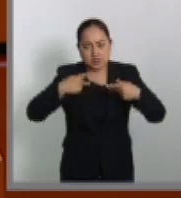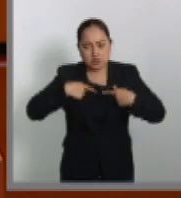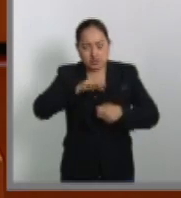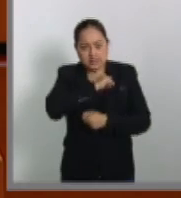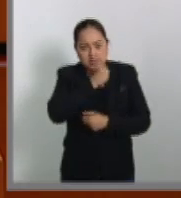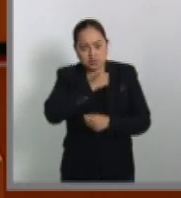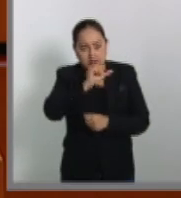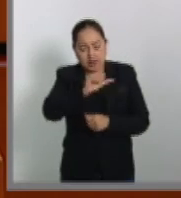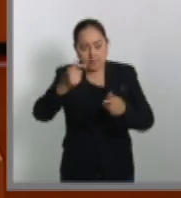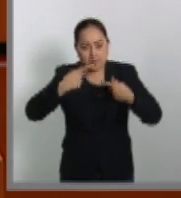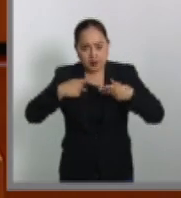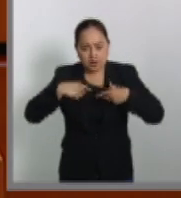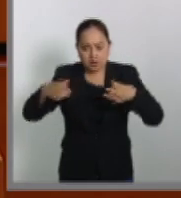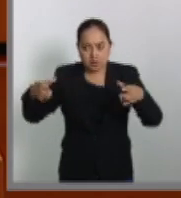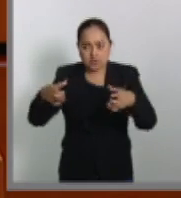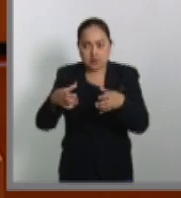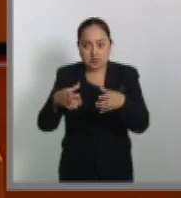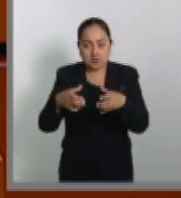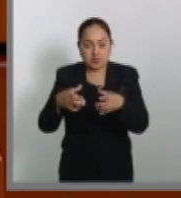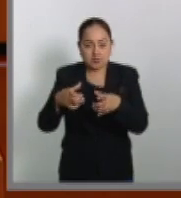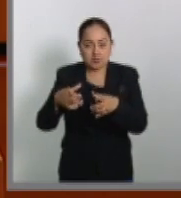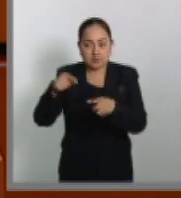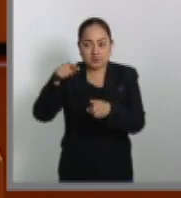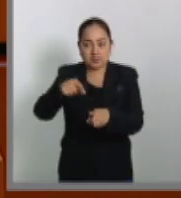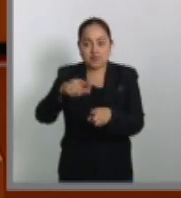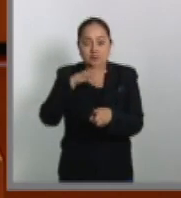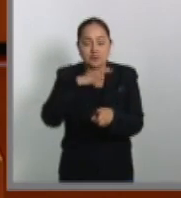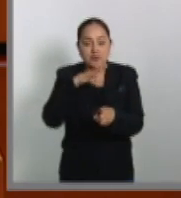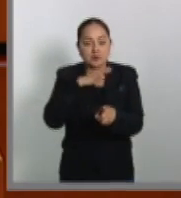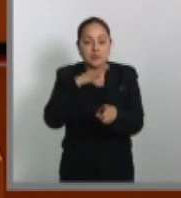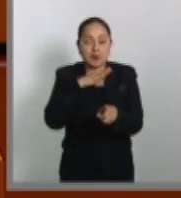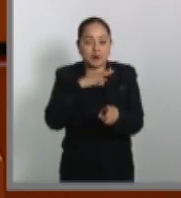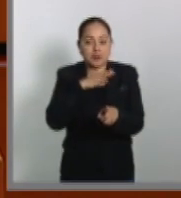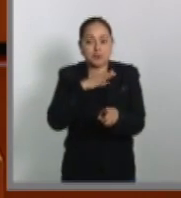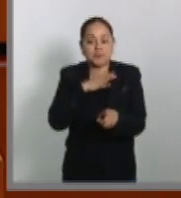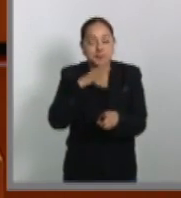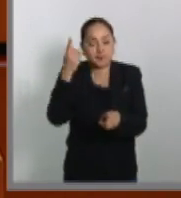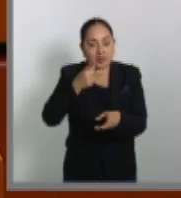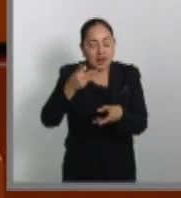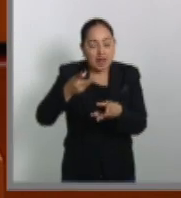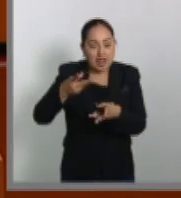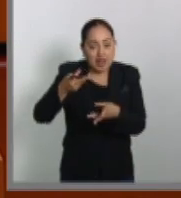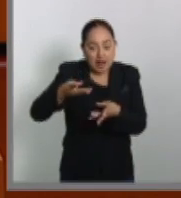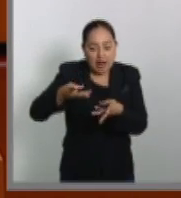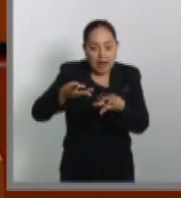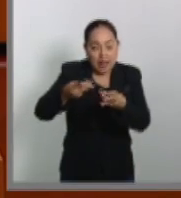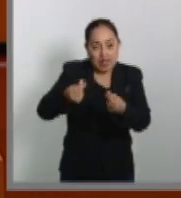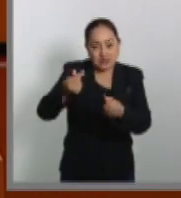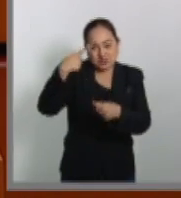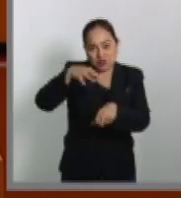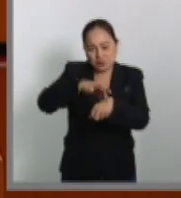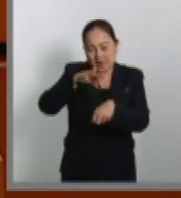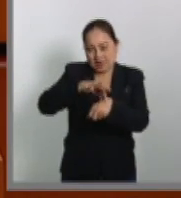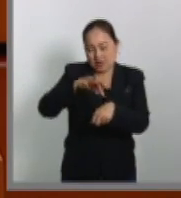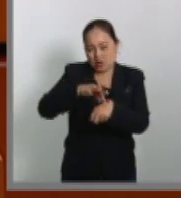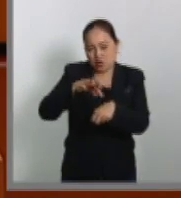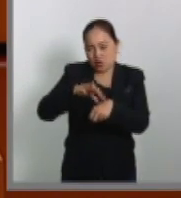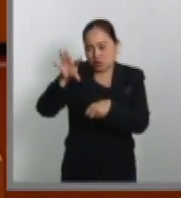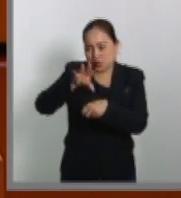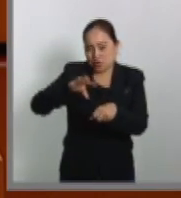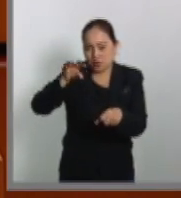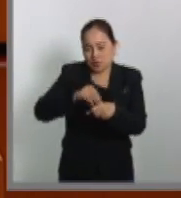la población. Acceder a un seguro de gastos médicos mayores puede ser la diferencia para